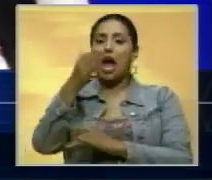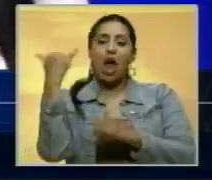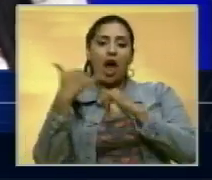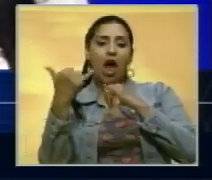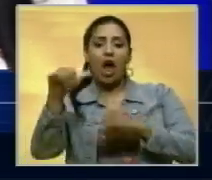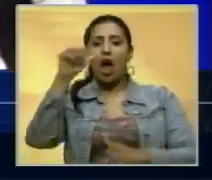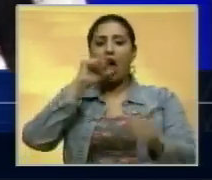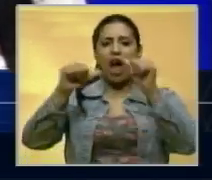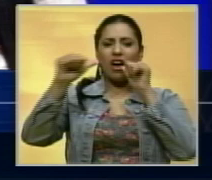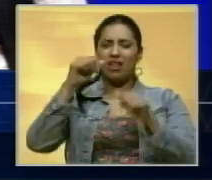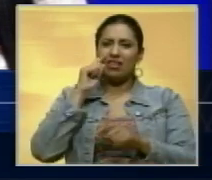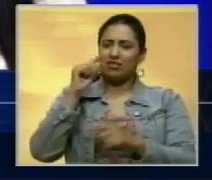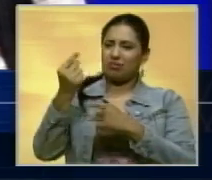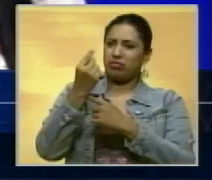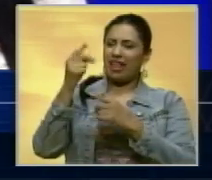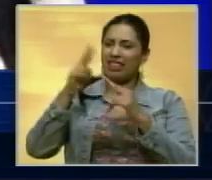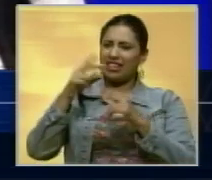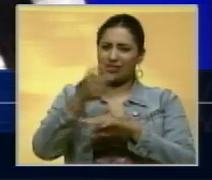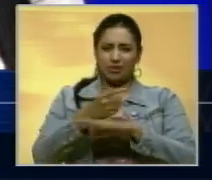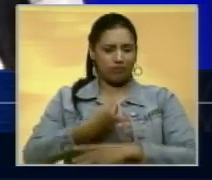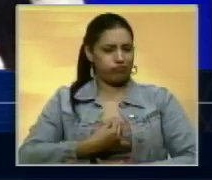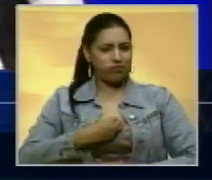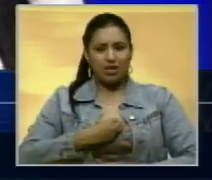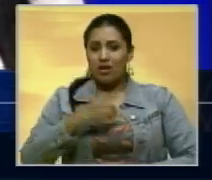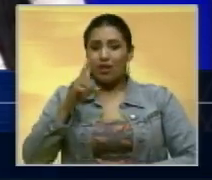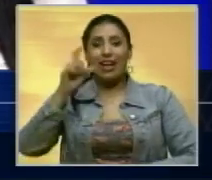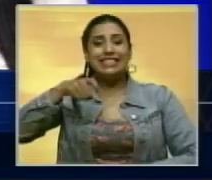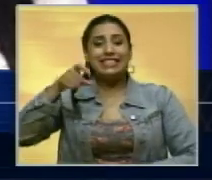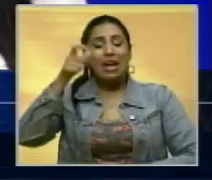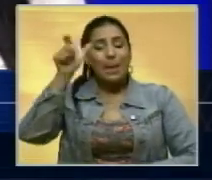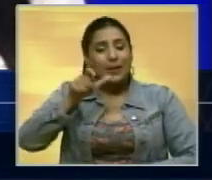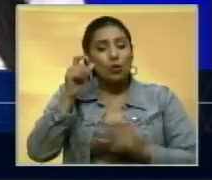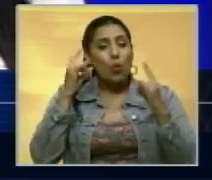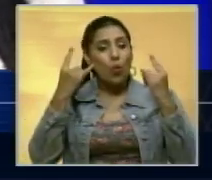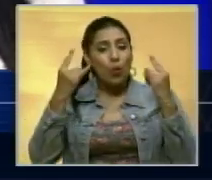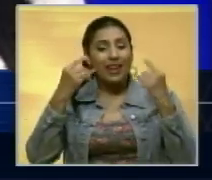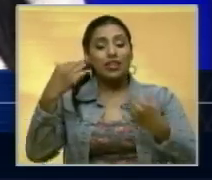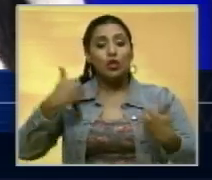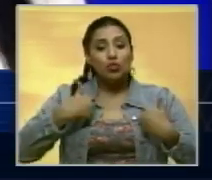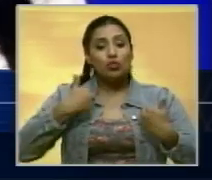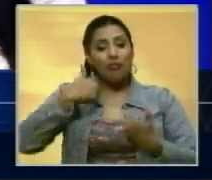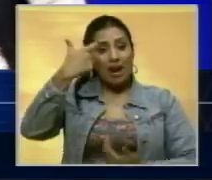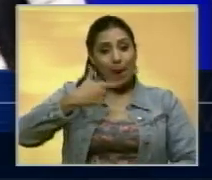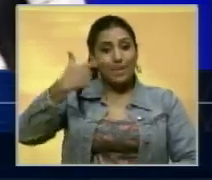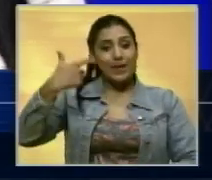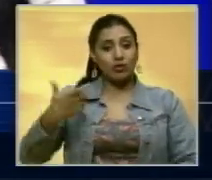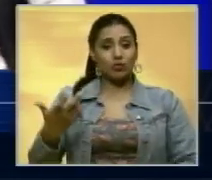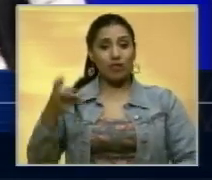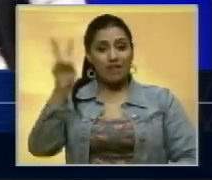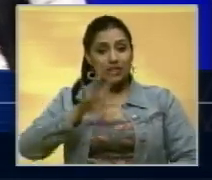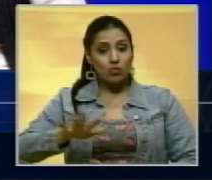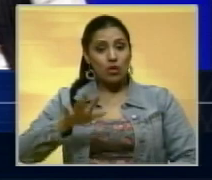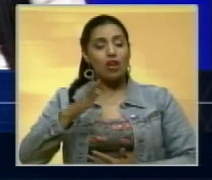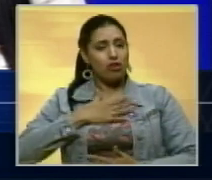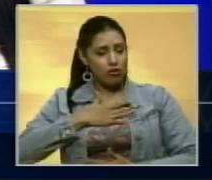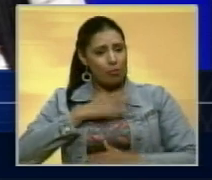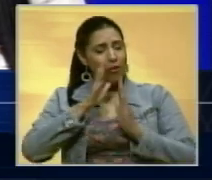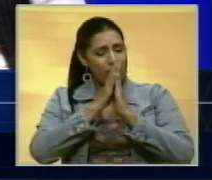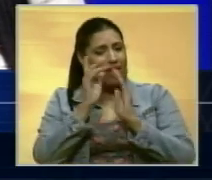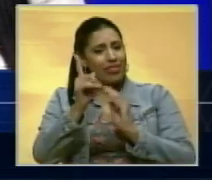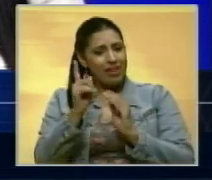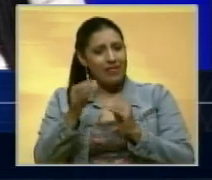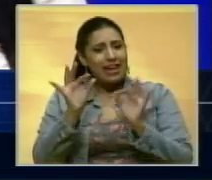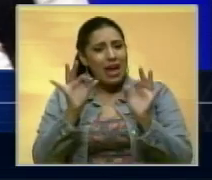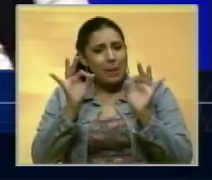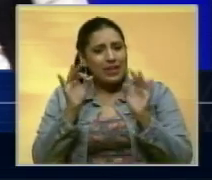a palos, como lo dijo el gobernador del Táchira. Es una necesidad social frente a una realidad que viven los venezolanos. Pedimos una consideración para que se tenga